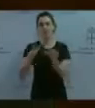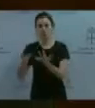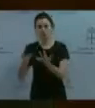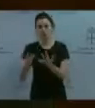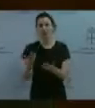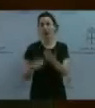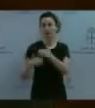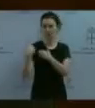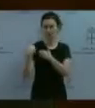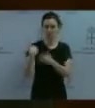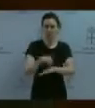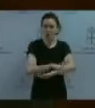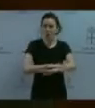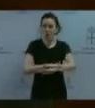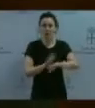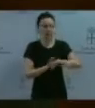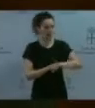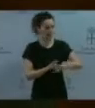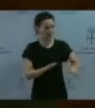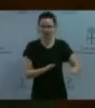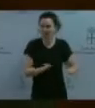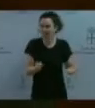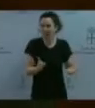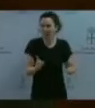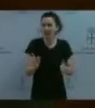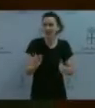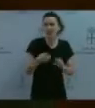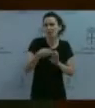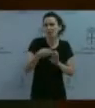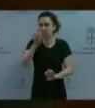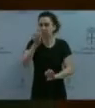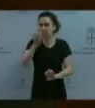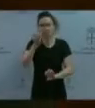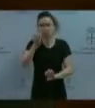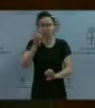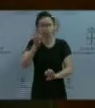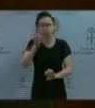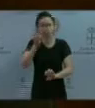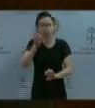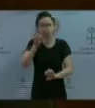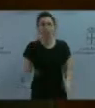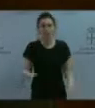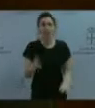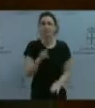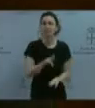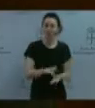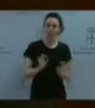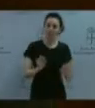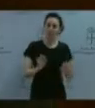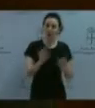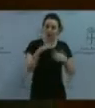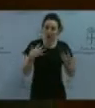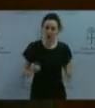era separatista ni nada por el estilo, entraba precisamente en vigor la ley de uso y promoción del vocablo